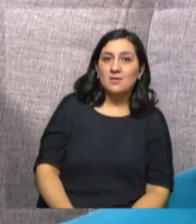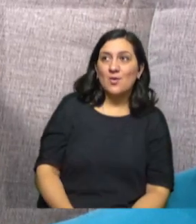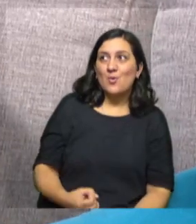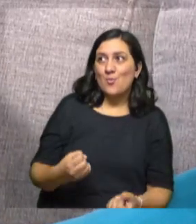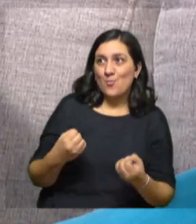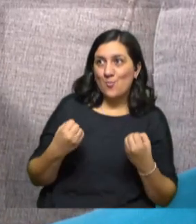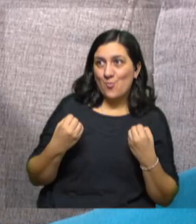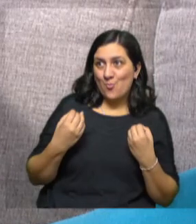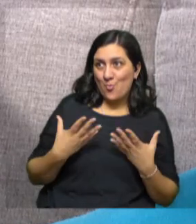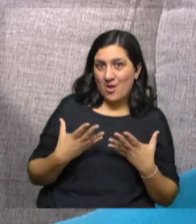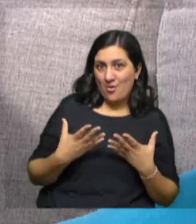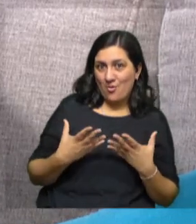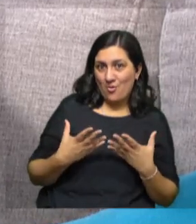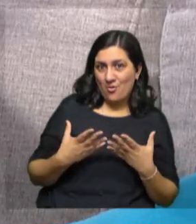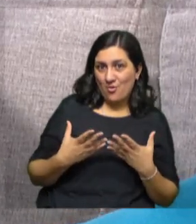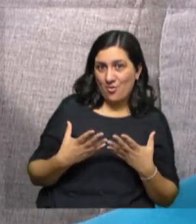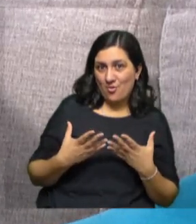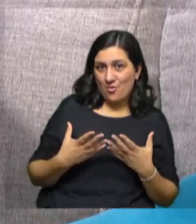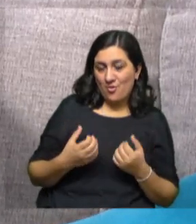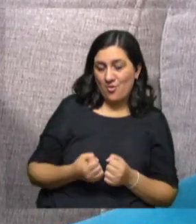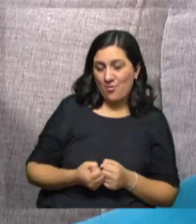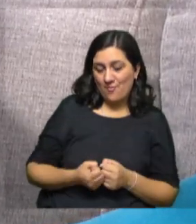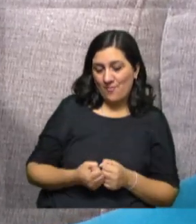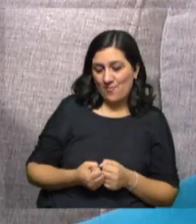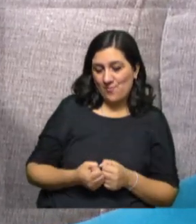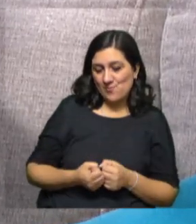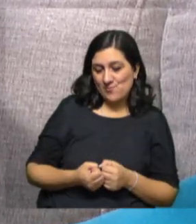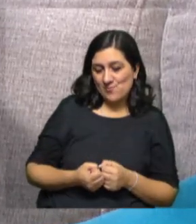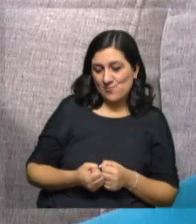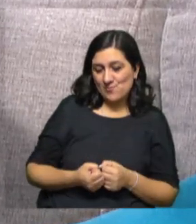Bueno. Club Nacional de Fútbol, debí decir. Sí.